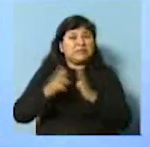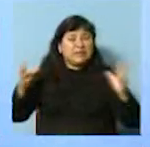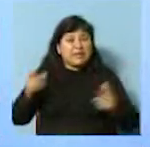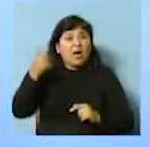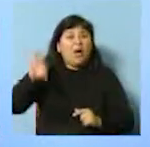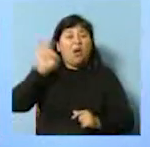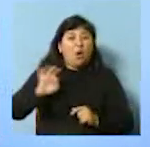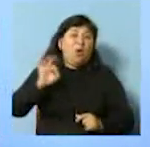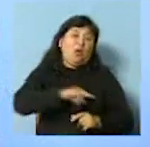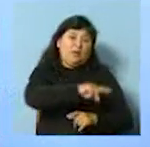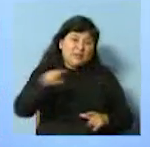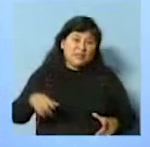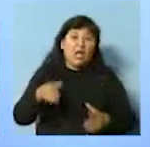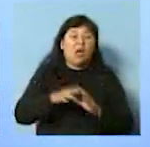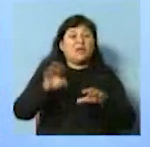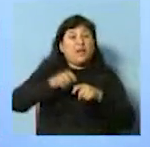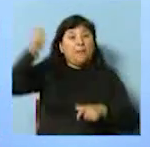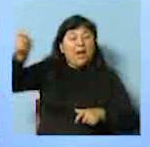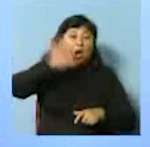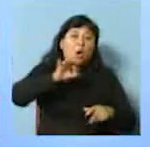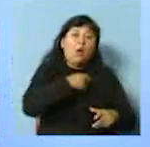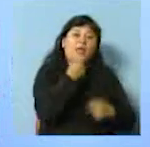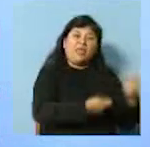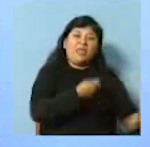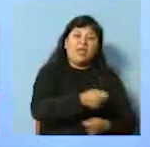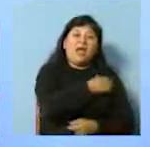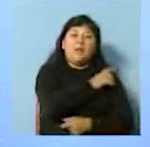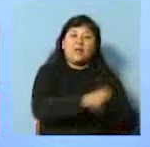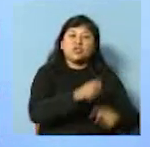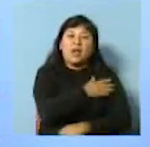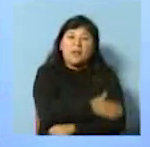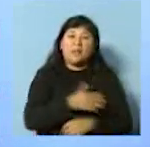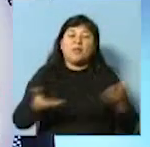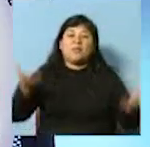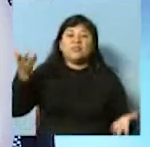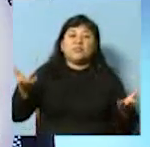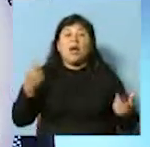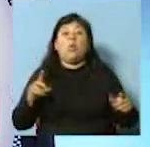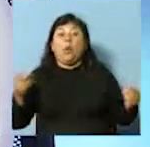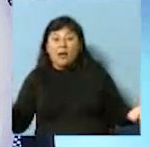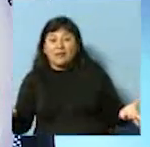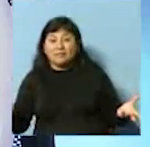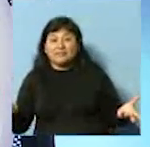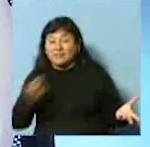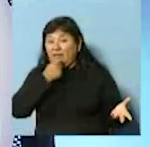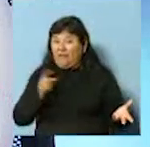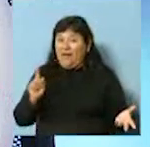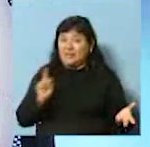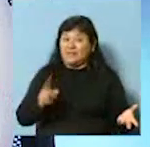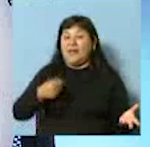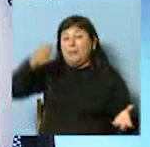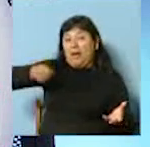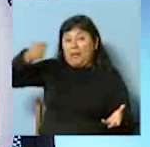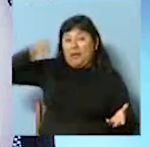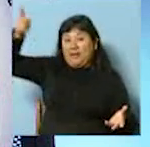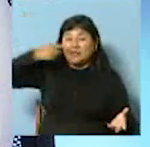llevando a la pobreza al pobre trabajador yo te planteo esto porque sería fácil no discutir la deuda y que esto solamente sería con tal